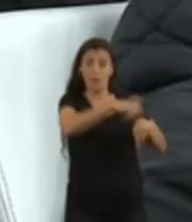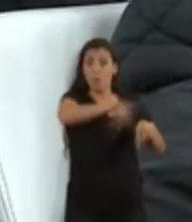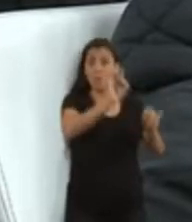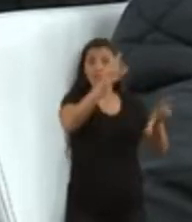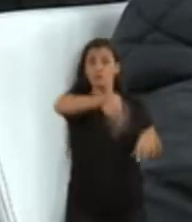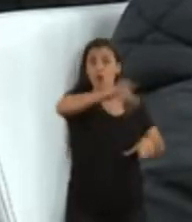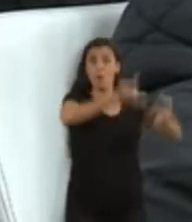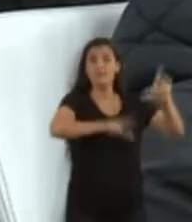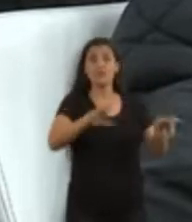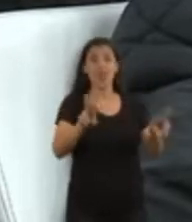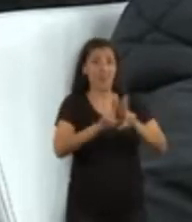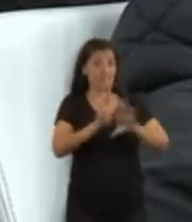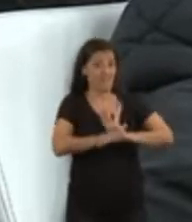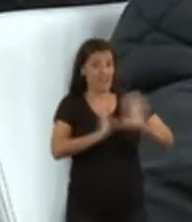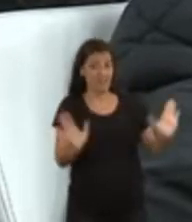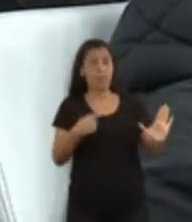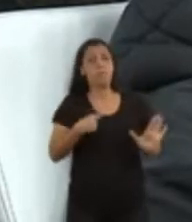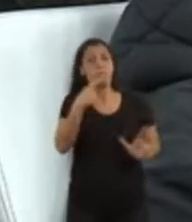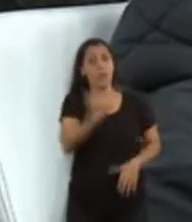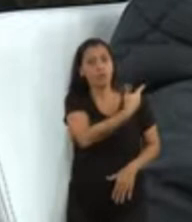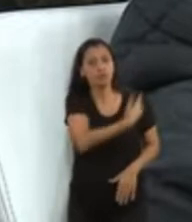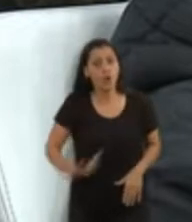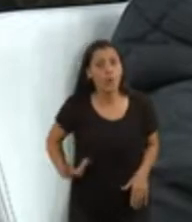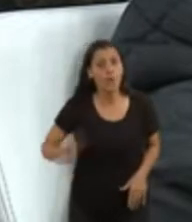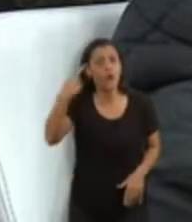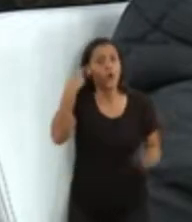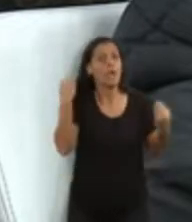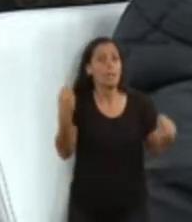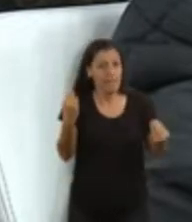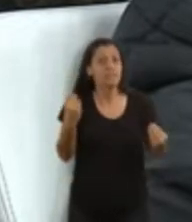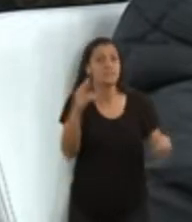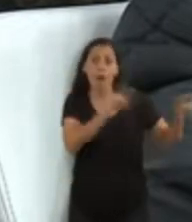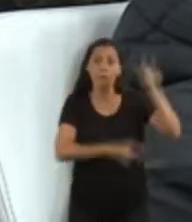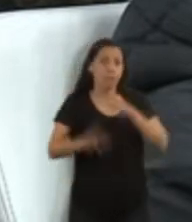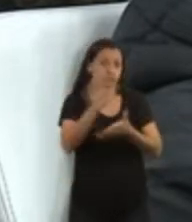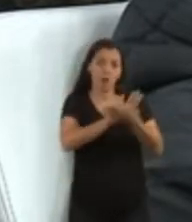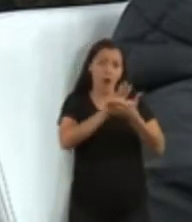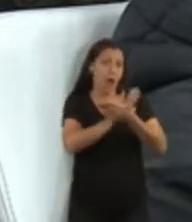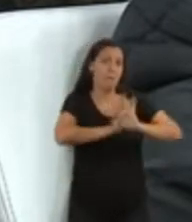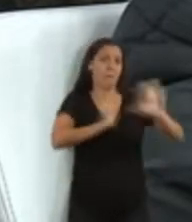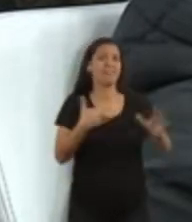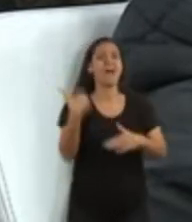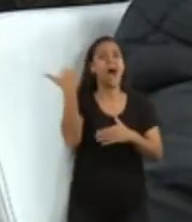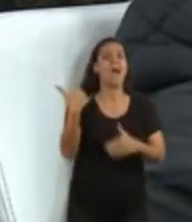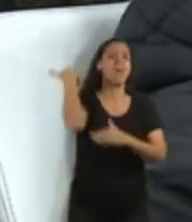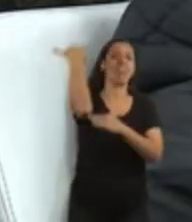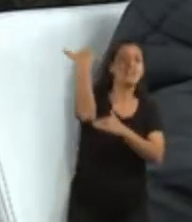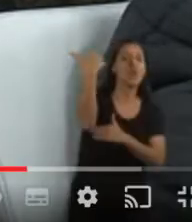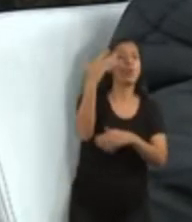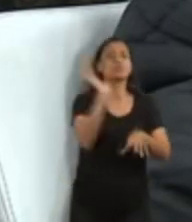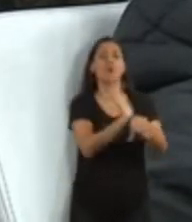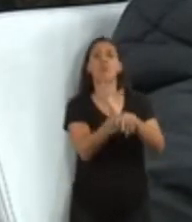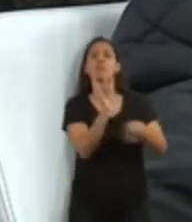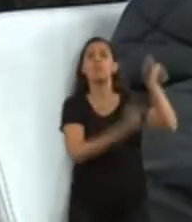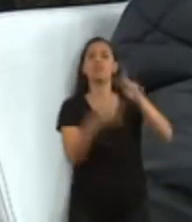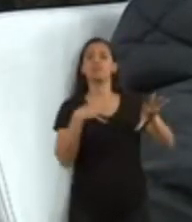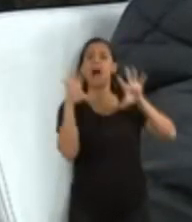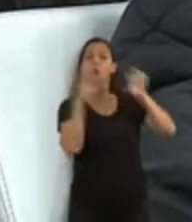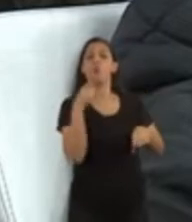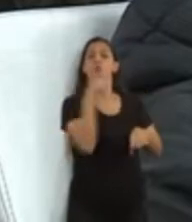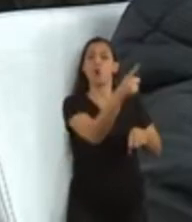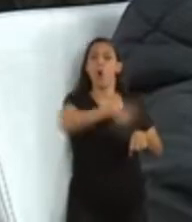quisiera consultarle Cuál es la política del gobierno para hacer frente a la proliferación de los discursos contra al colectivo lgbt